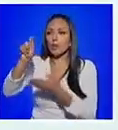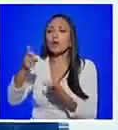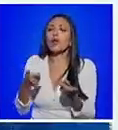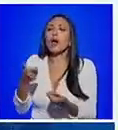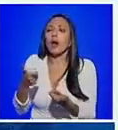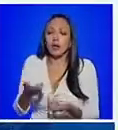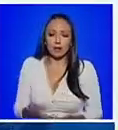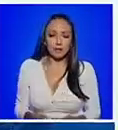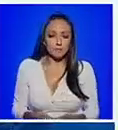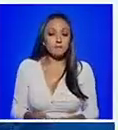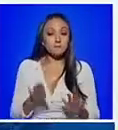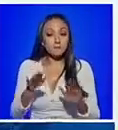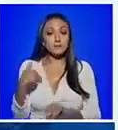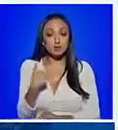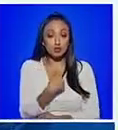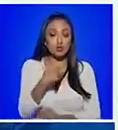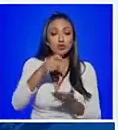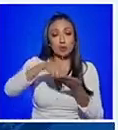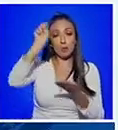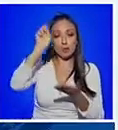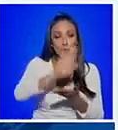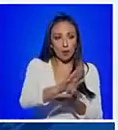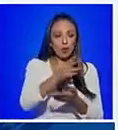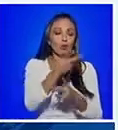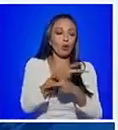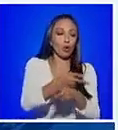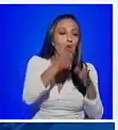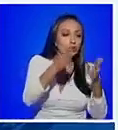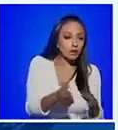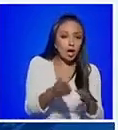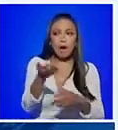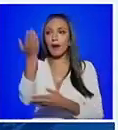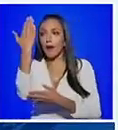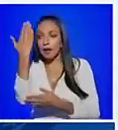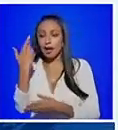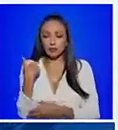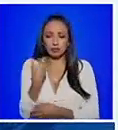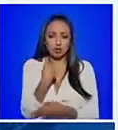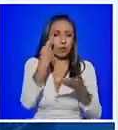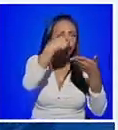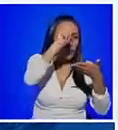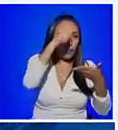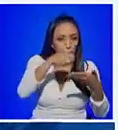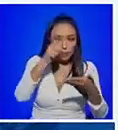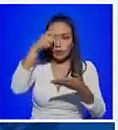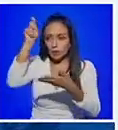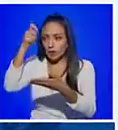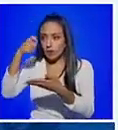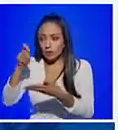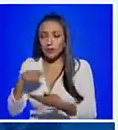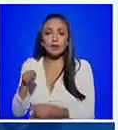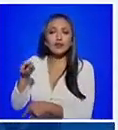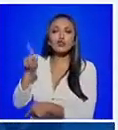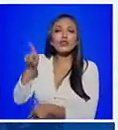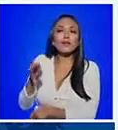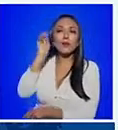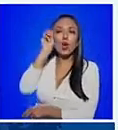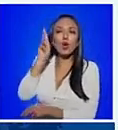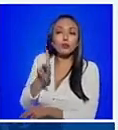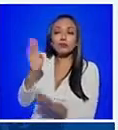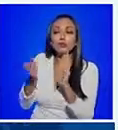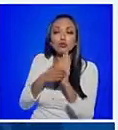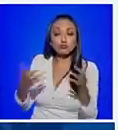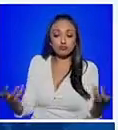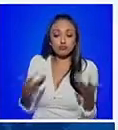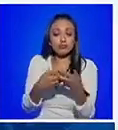las candidaturas a las alcaldías, a los concejales municipales y distritales metropolitanos, será la que deba pronunciarse al respecto en cumplimiento